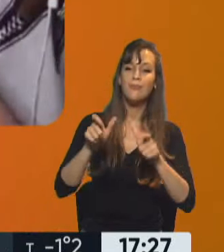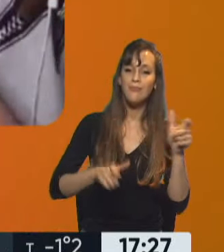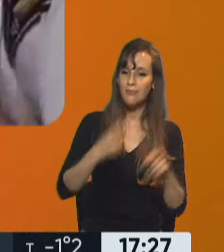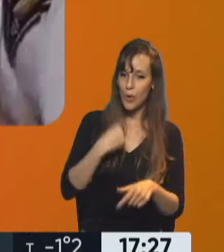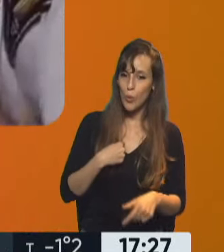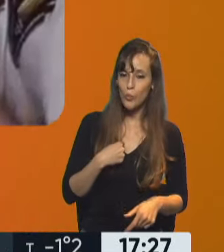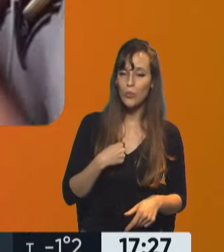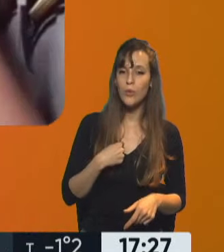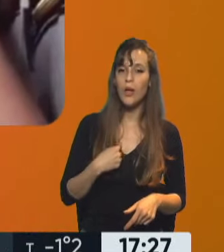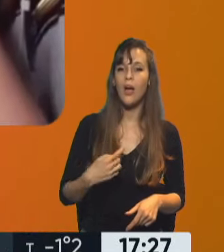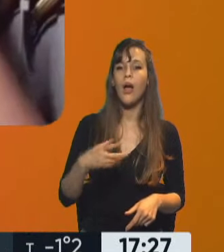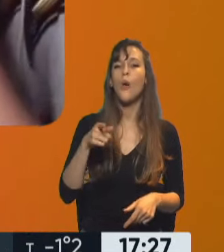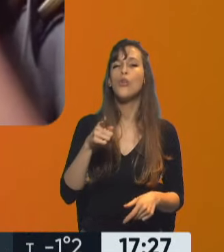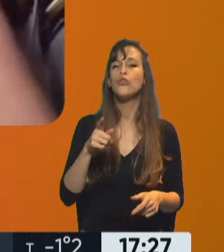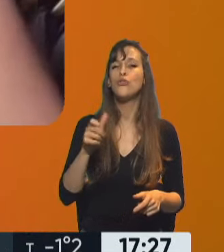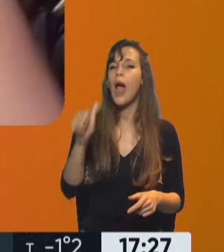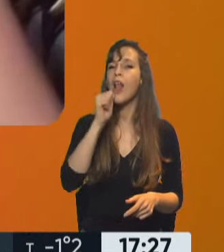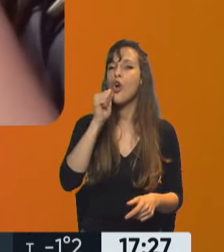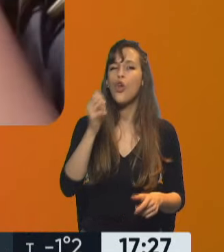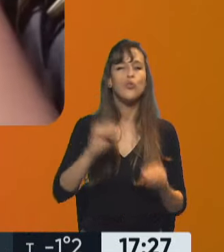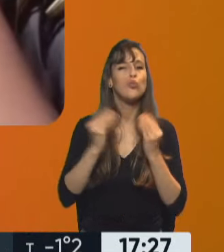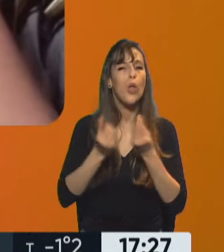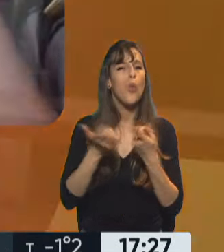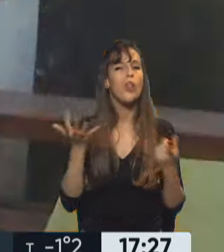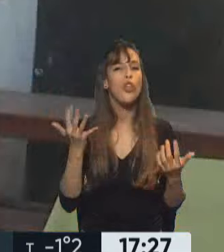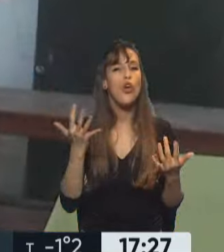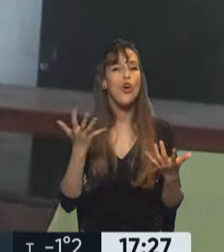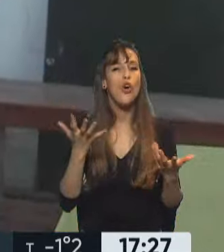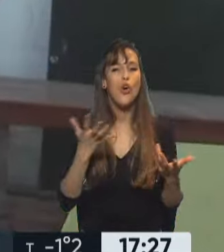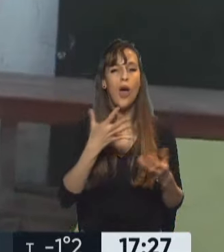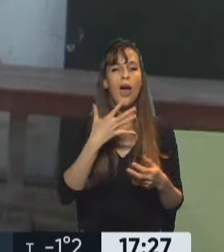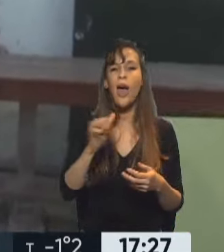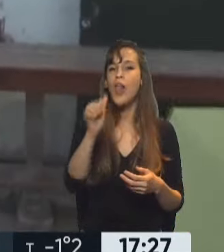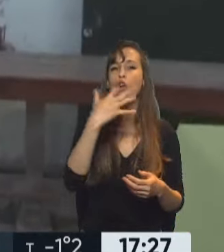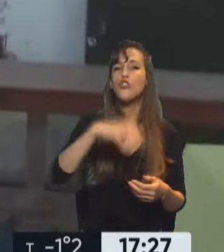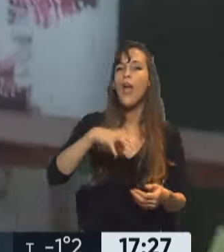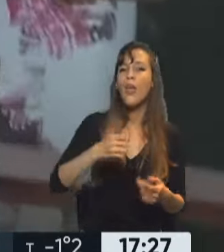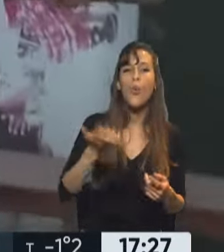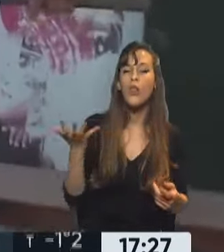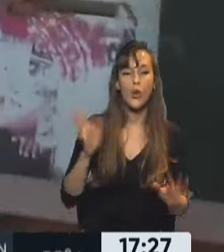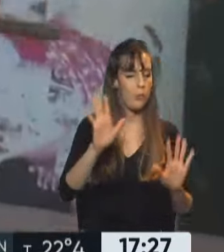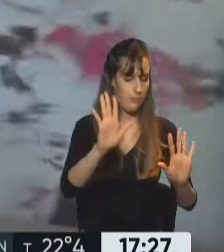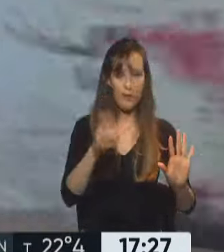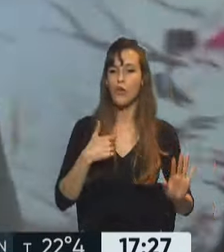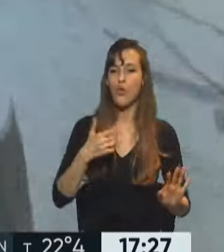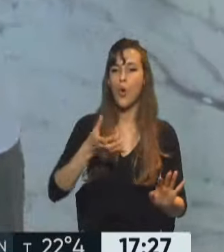te daba el alcoholímetro. Con ese olor a humo. No, el alcoholímetro. Tere, decí la verdad, ¿cuántas copas de vino